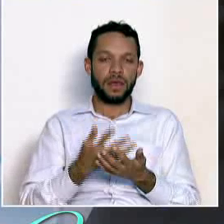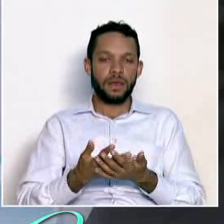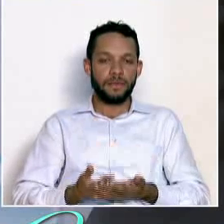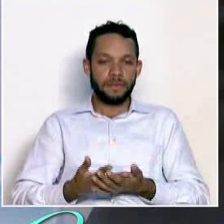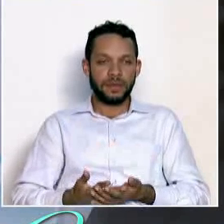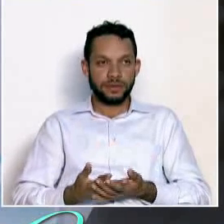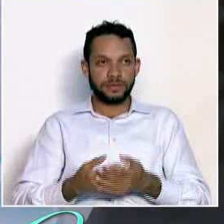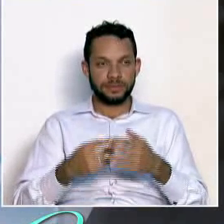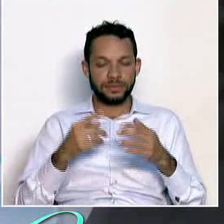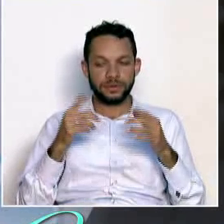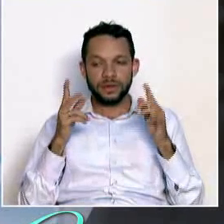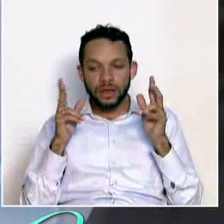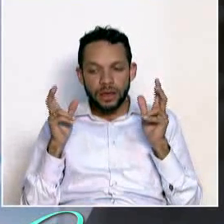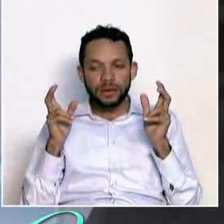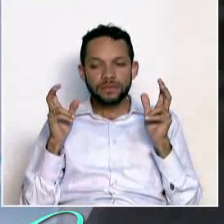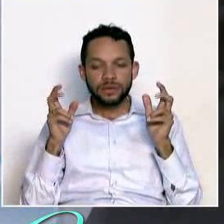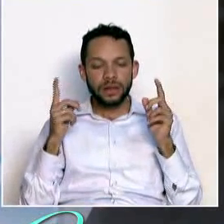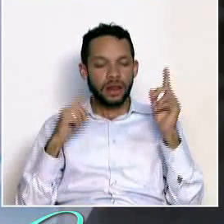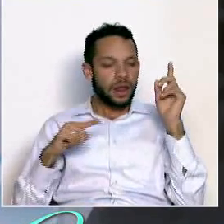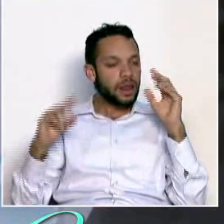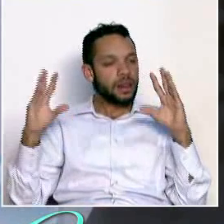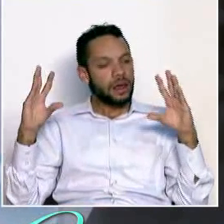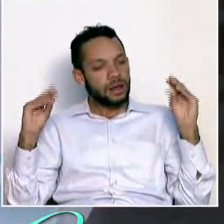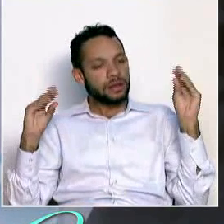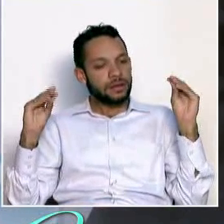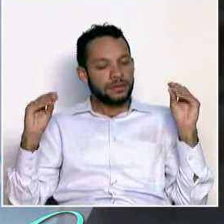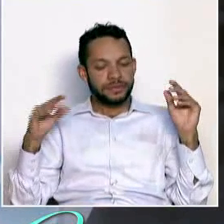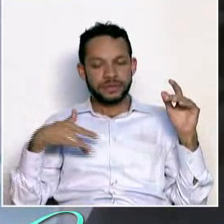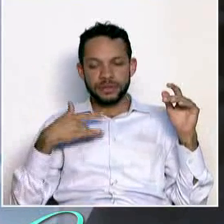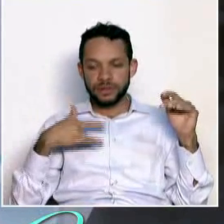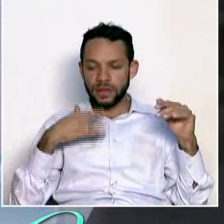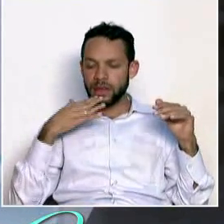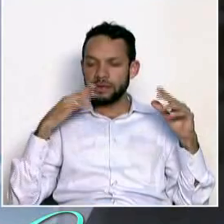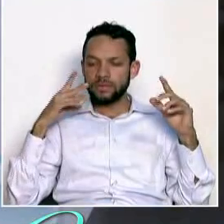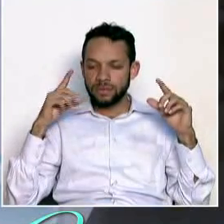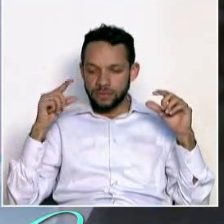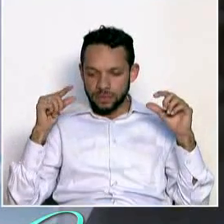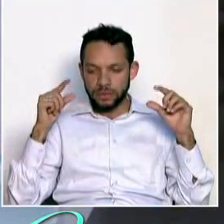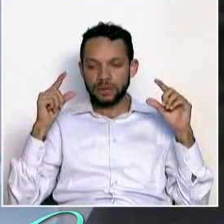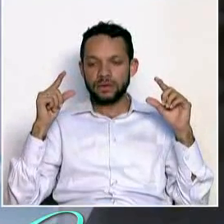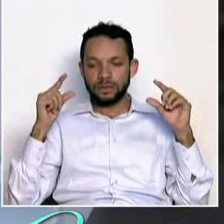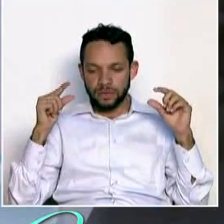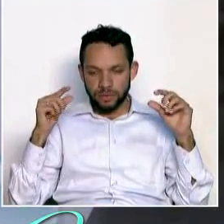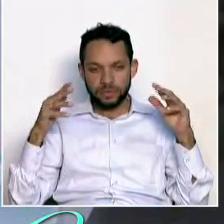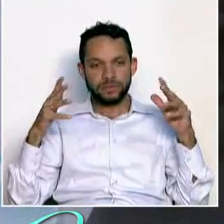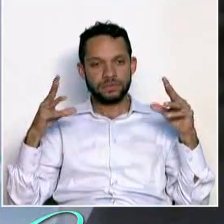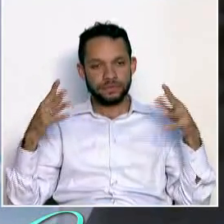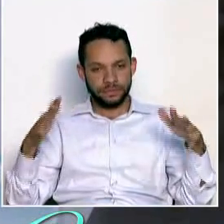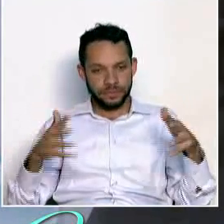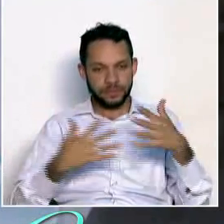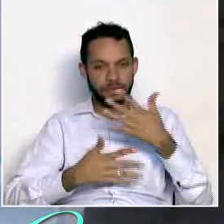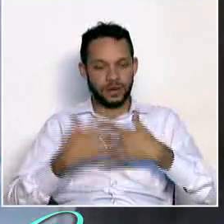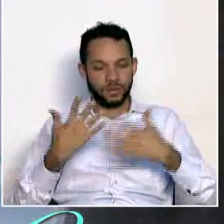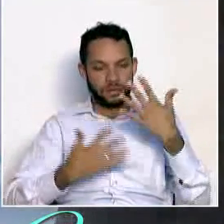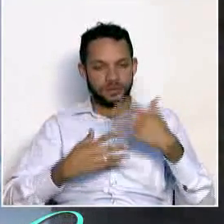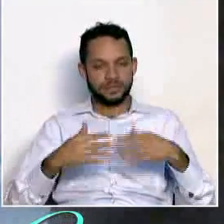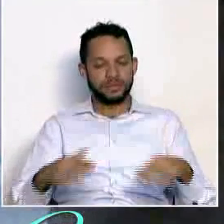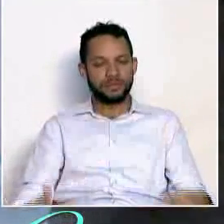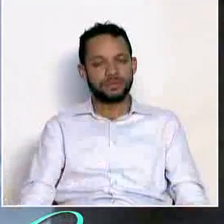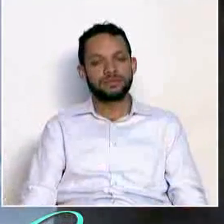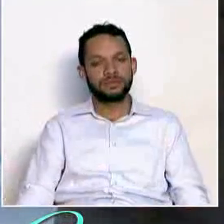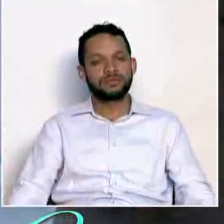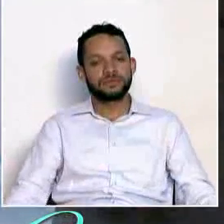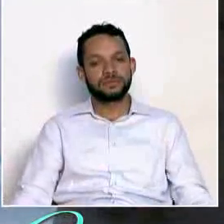en que escuchas mi voz, tu brazo derecho comenzará a perder sensación de peso